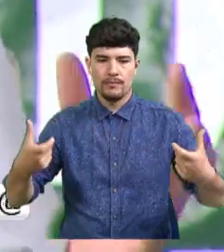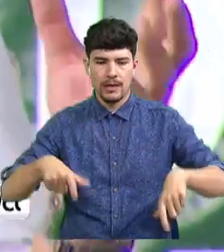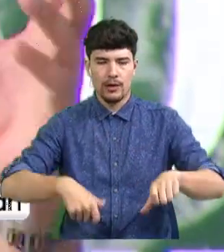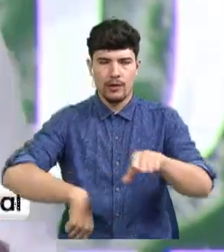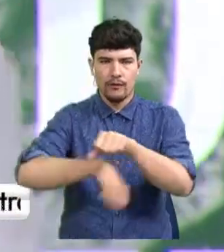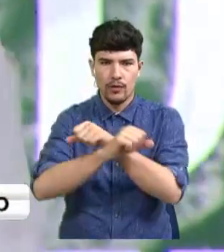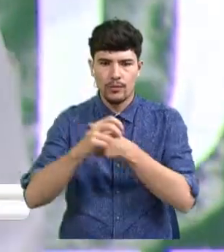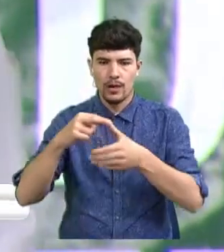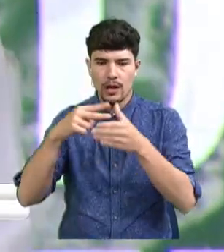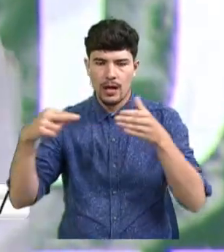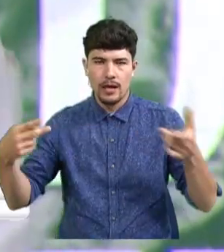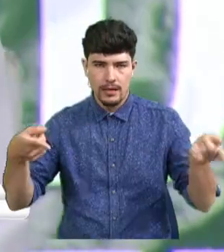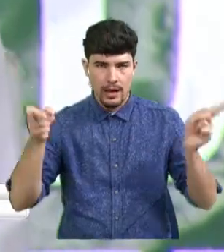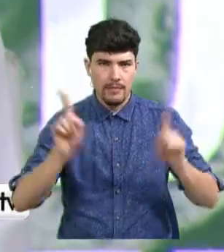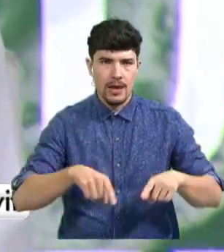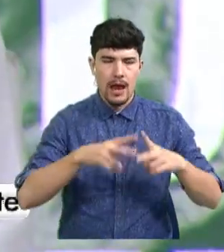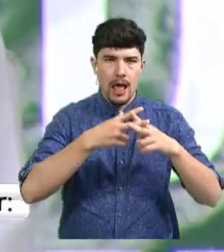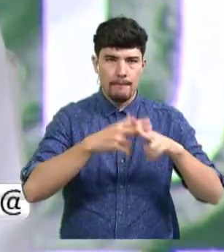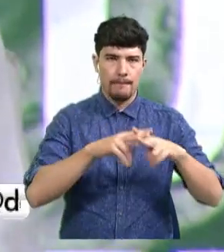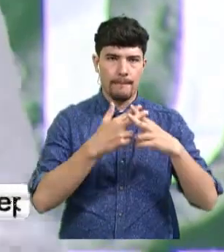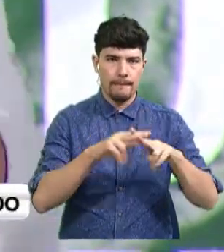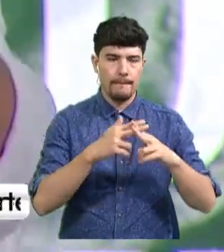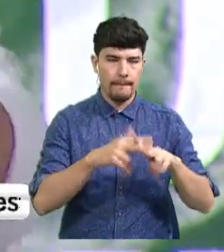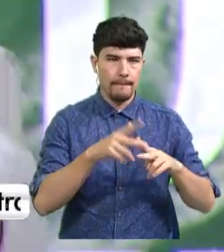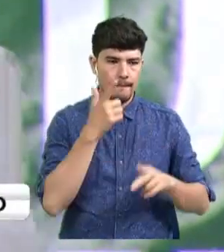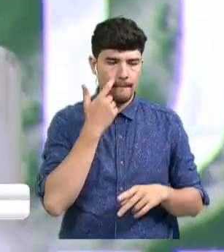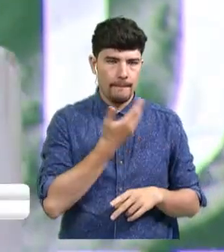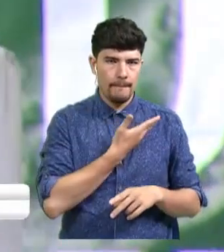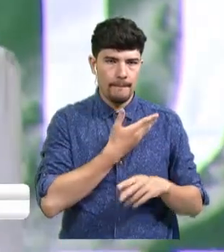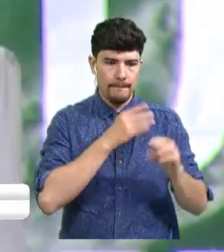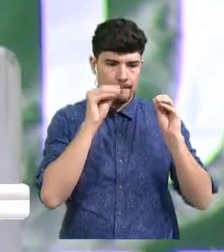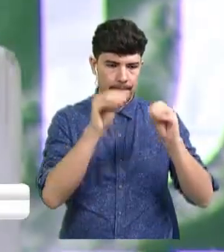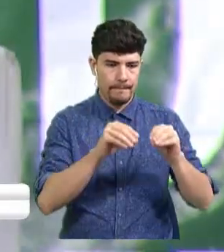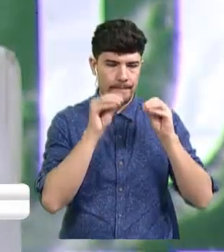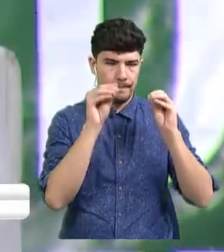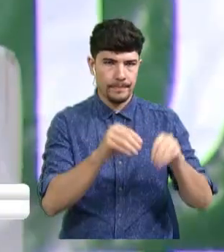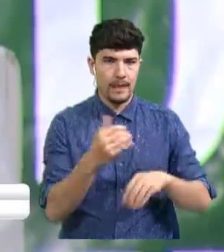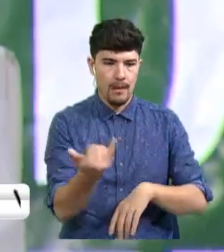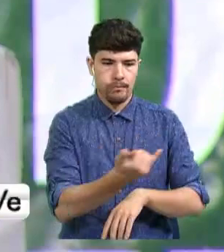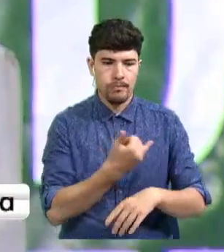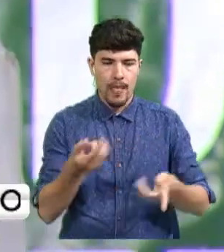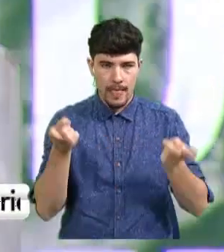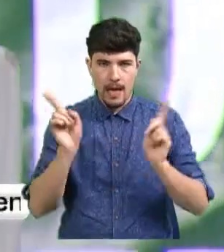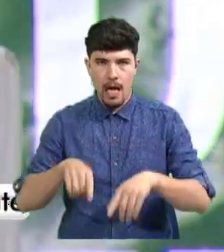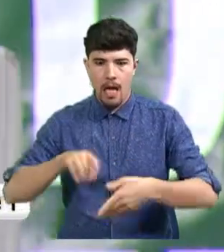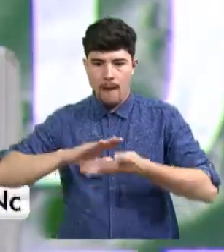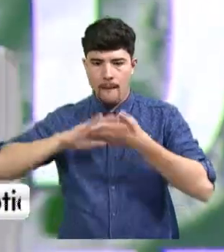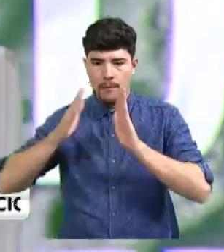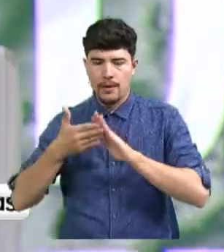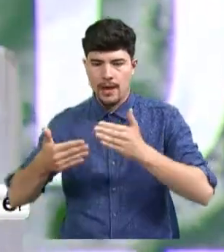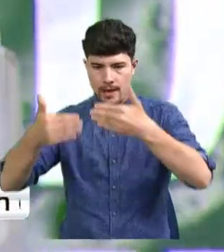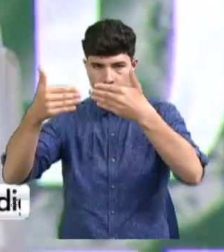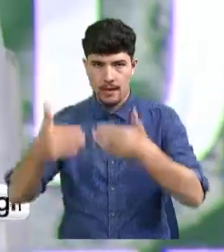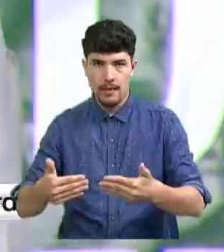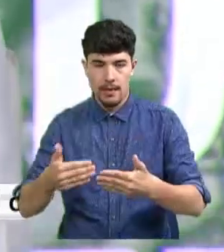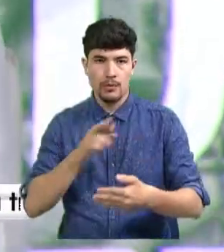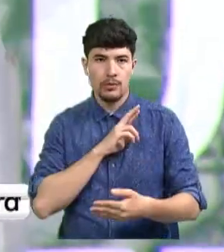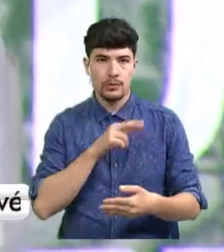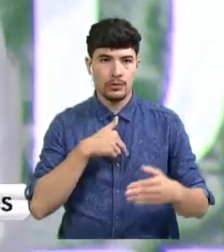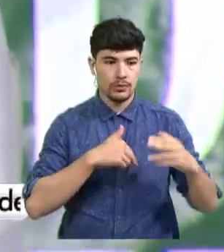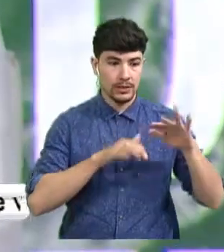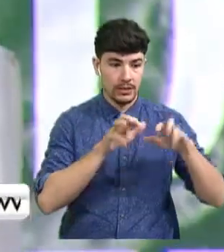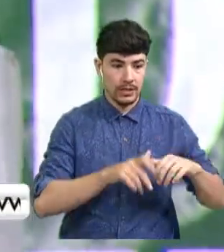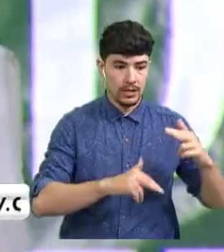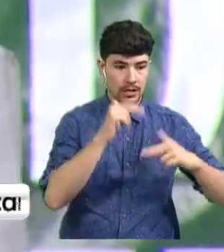natación, en el taller de formación de padres después de haber atendido a la población en condición de discapacidad. Fuimos con el secretario de